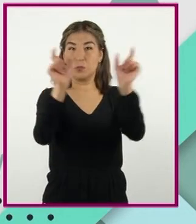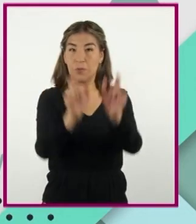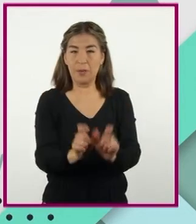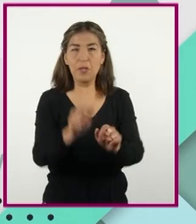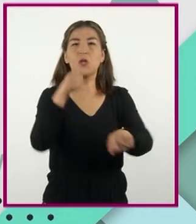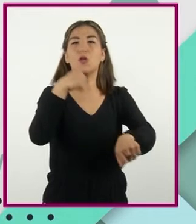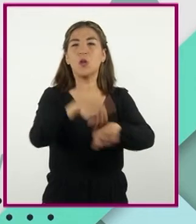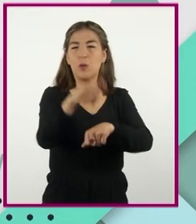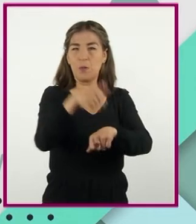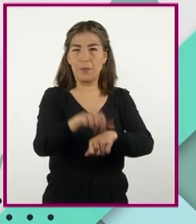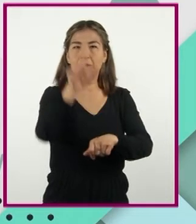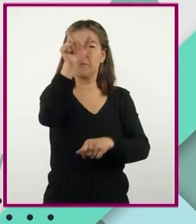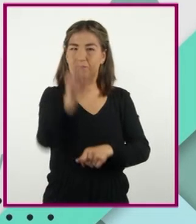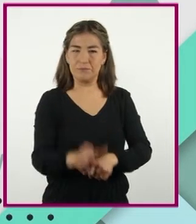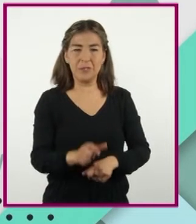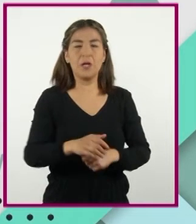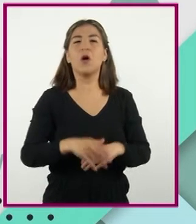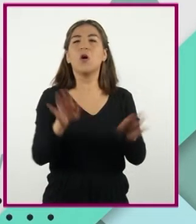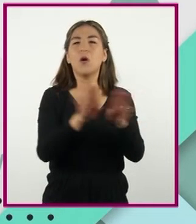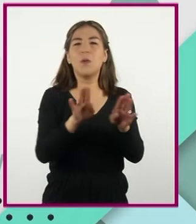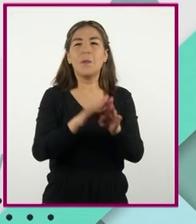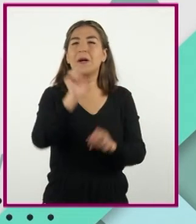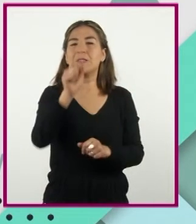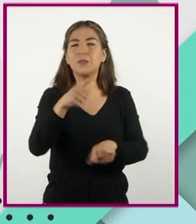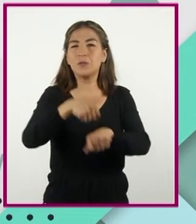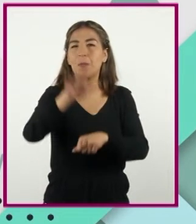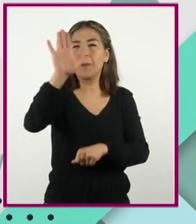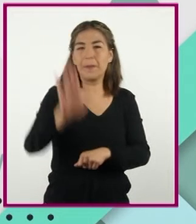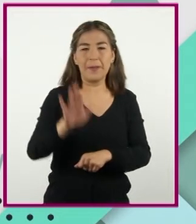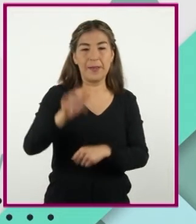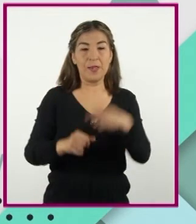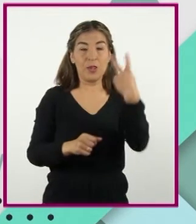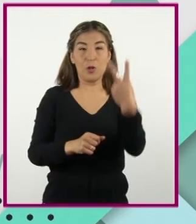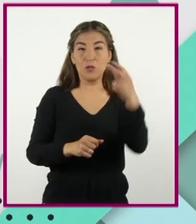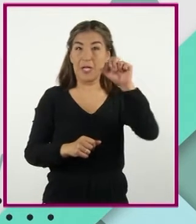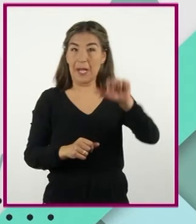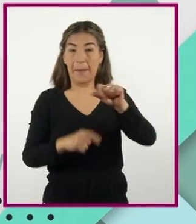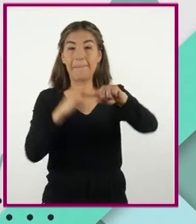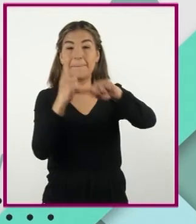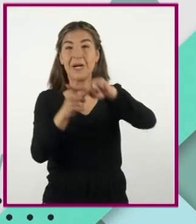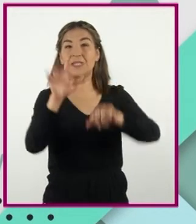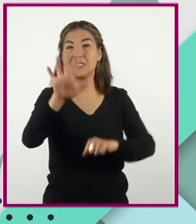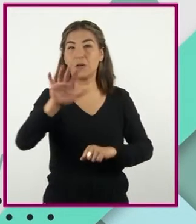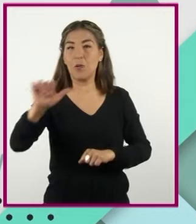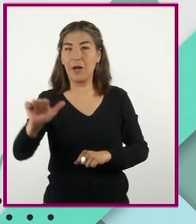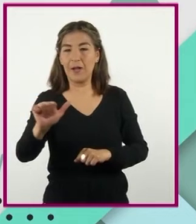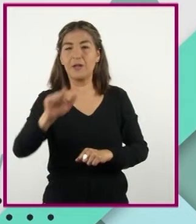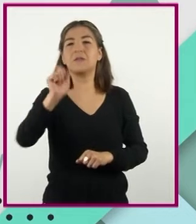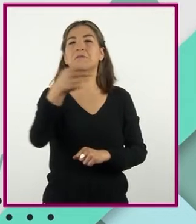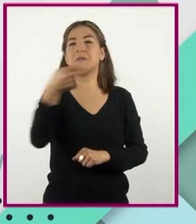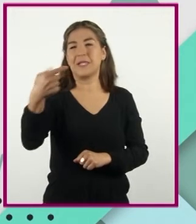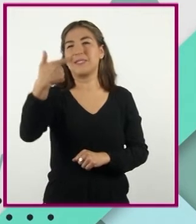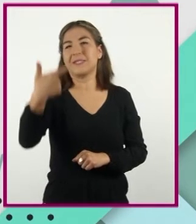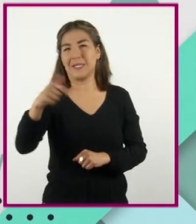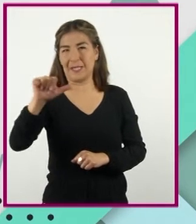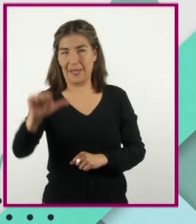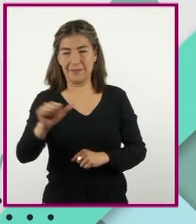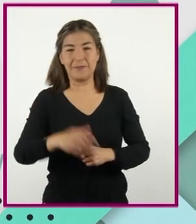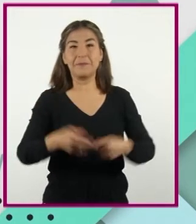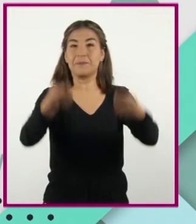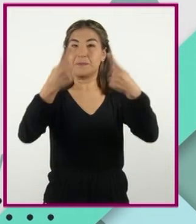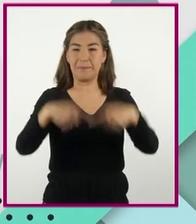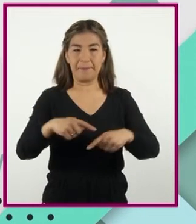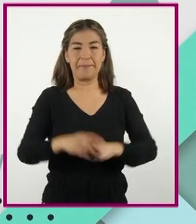operaciones correspondientes con los términos semejantes: 2a más 5a igual 7a,